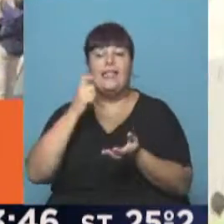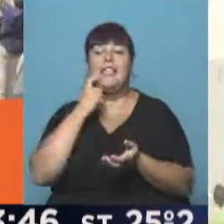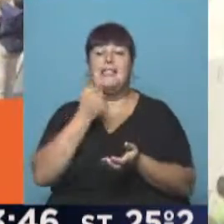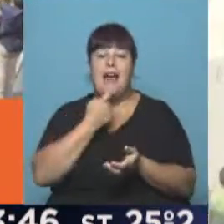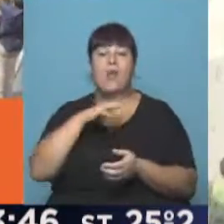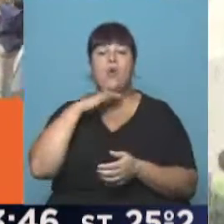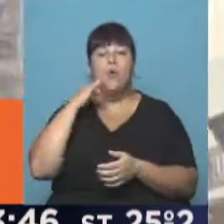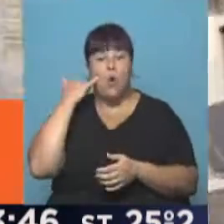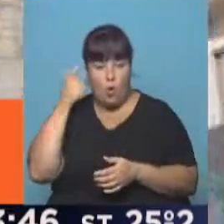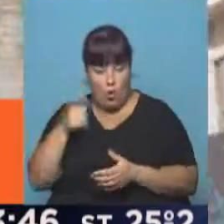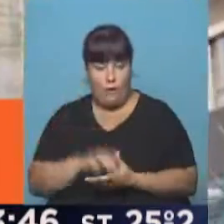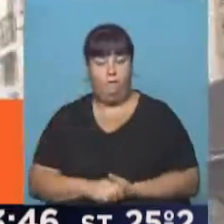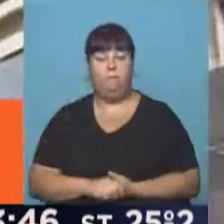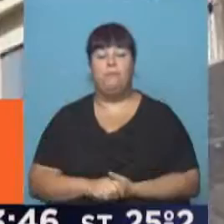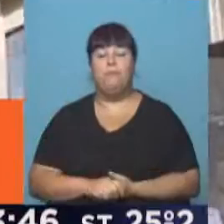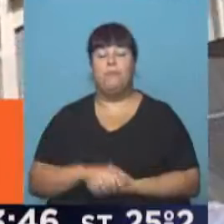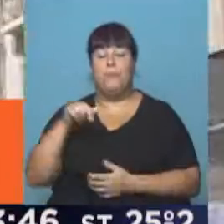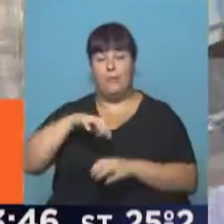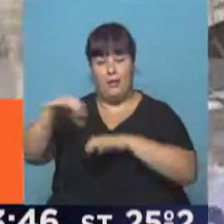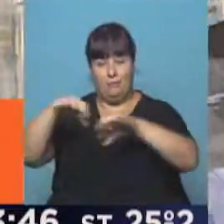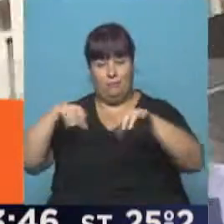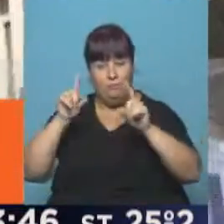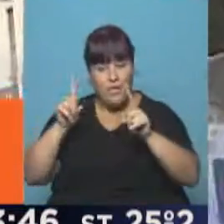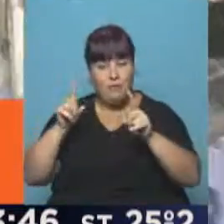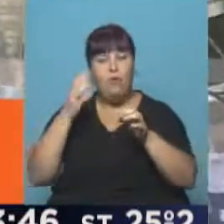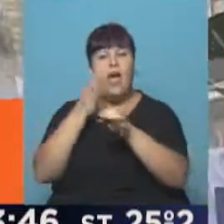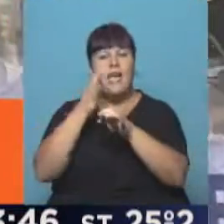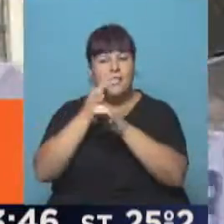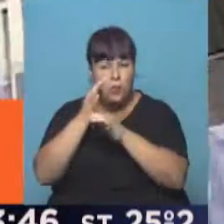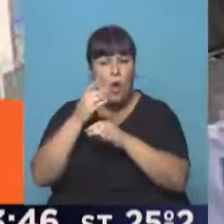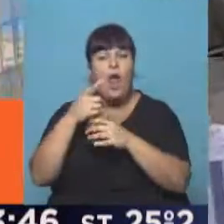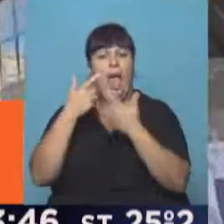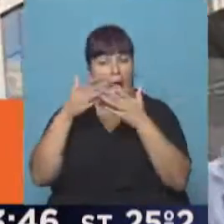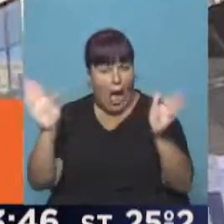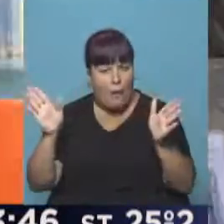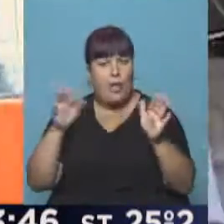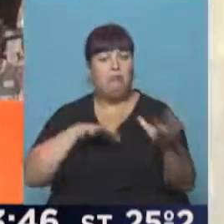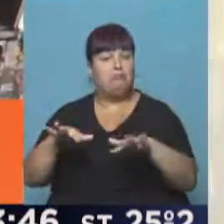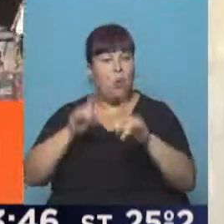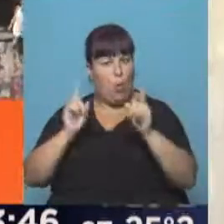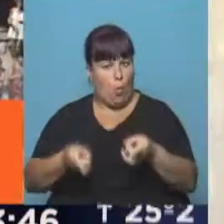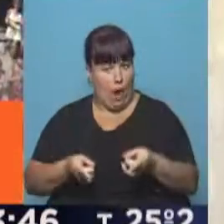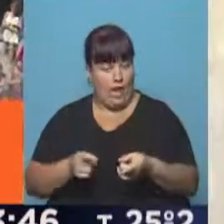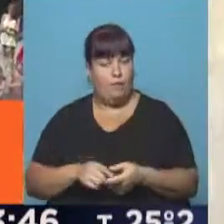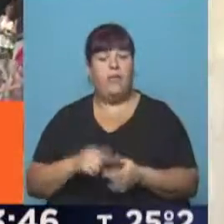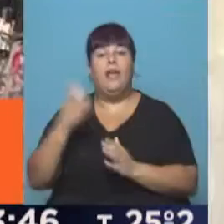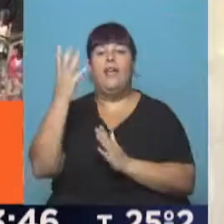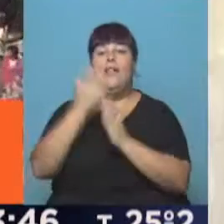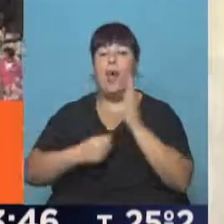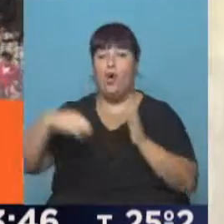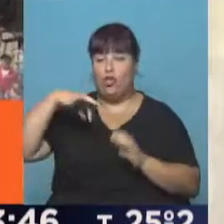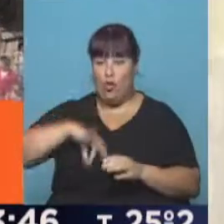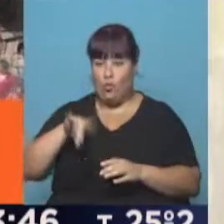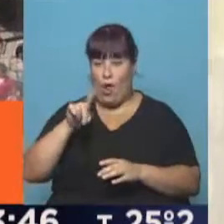y jujuy en estos distritos muchas escuelas estuvieron abiertas y en actividad el descuento de los días